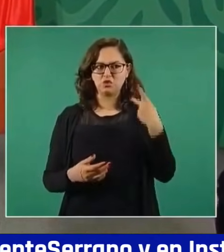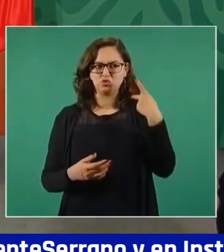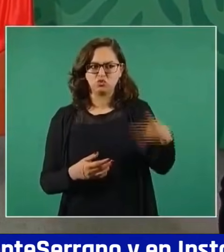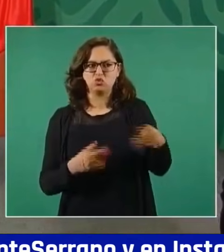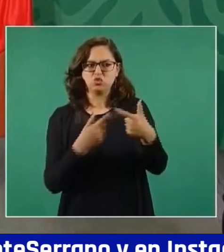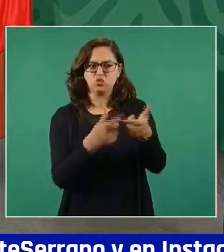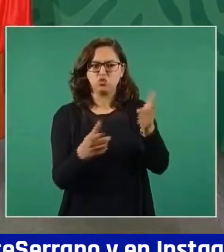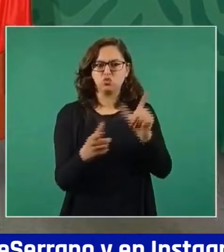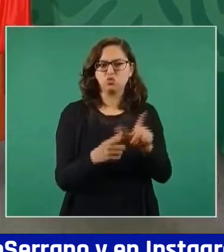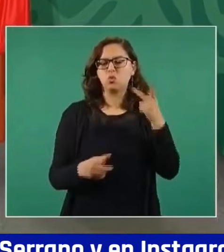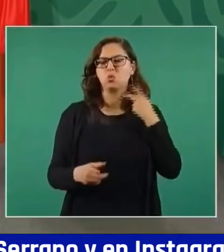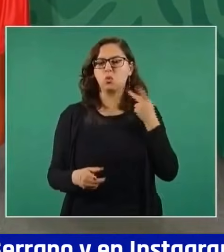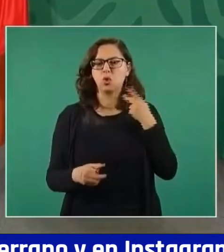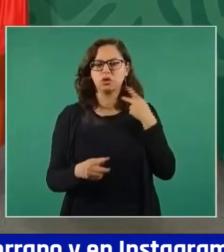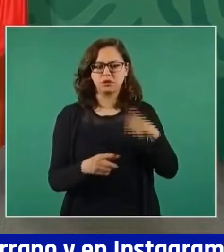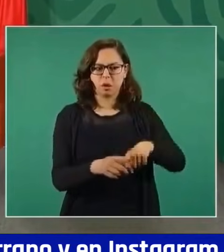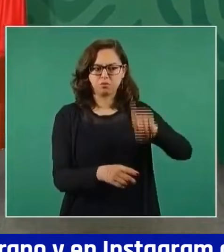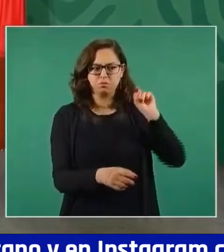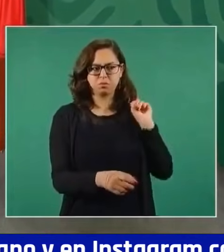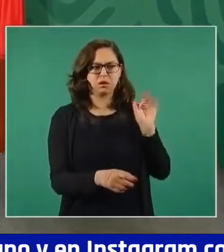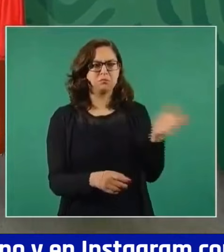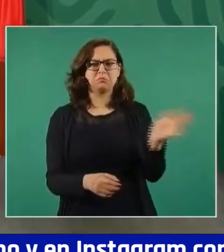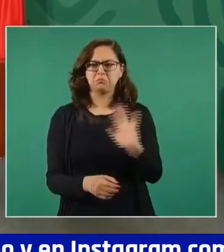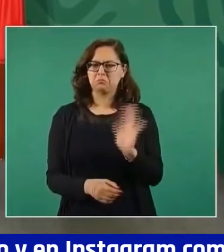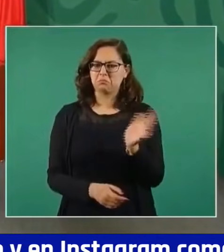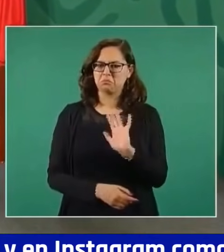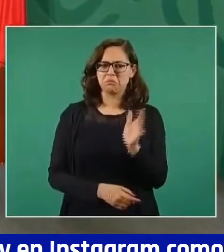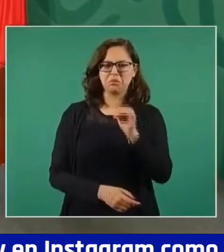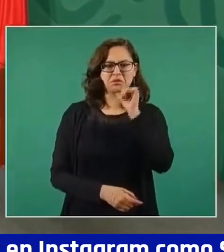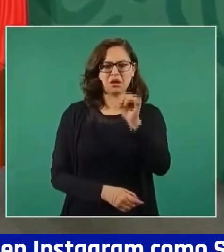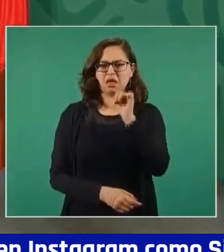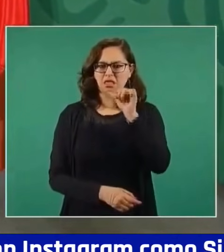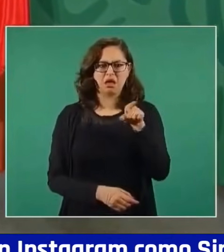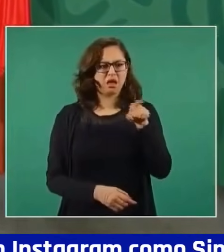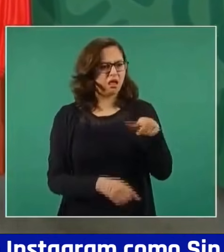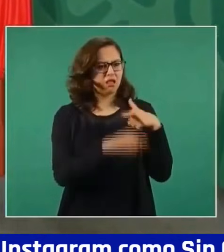su militancia, no le estamos pidiendo como condición